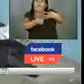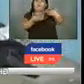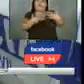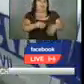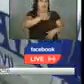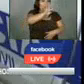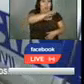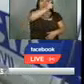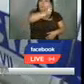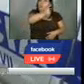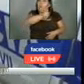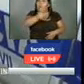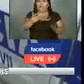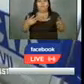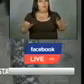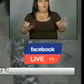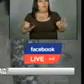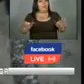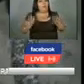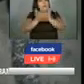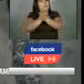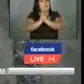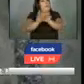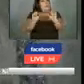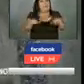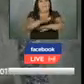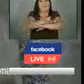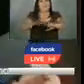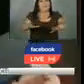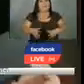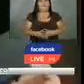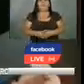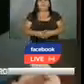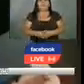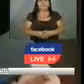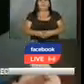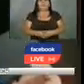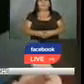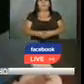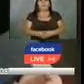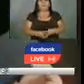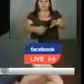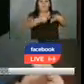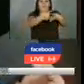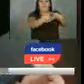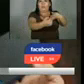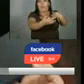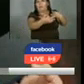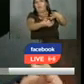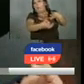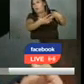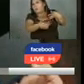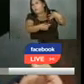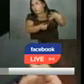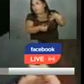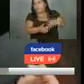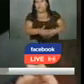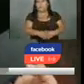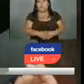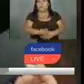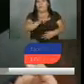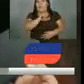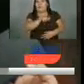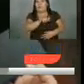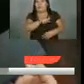más de cuatro meses de aplicación piden que la ley sea archivada. Esta es una ley inconstitucional, es